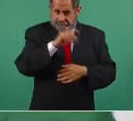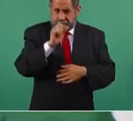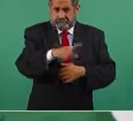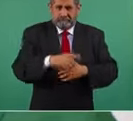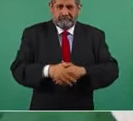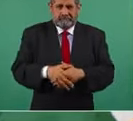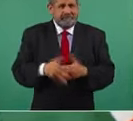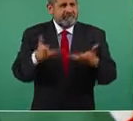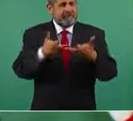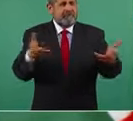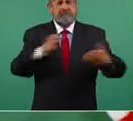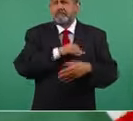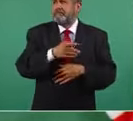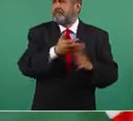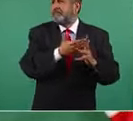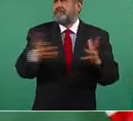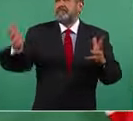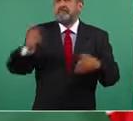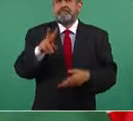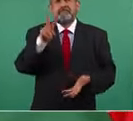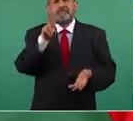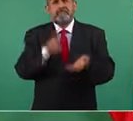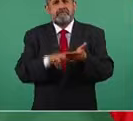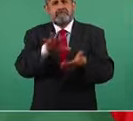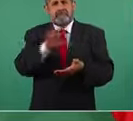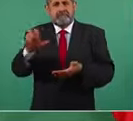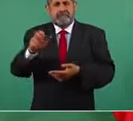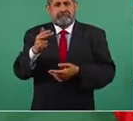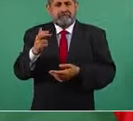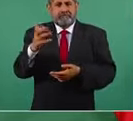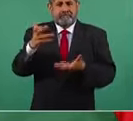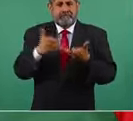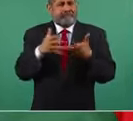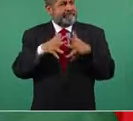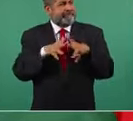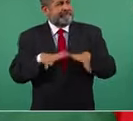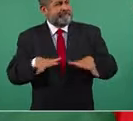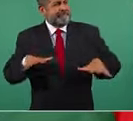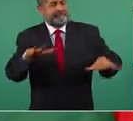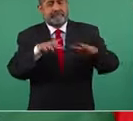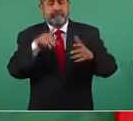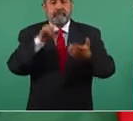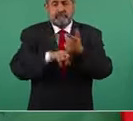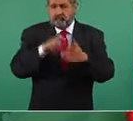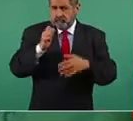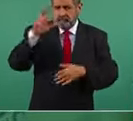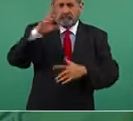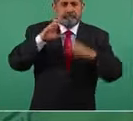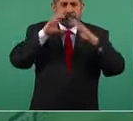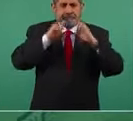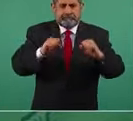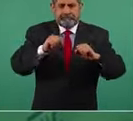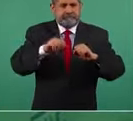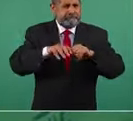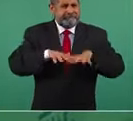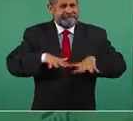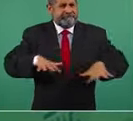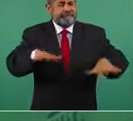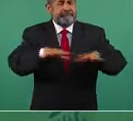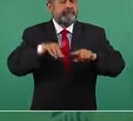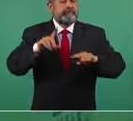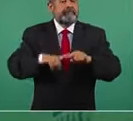un terreno como de 2.500 hectáreas, era un rancho